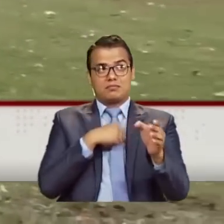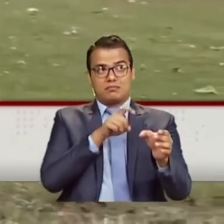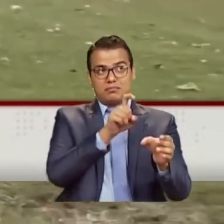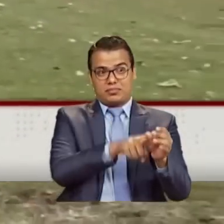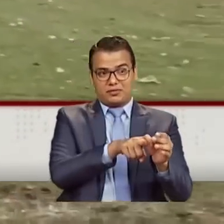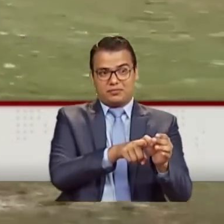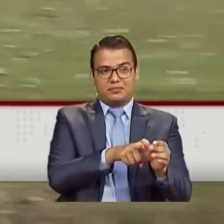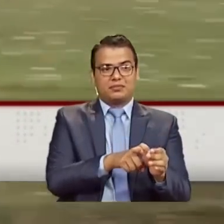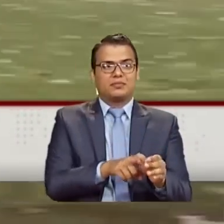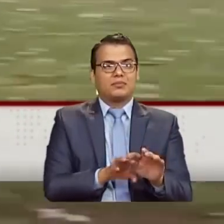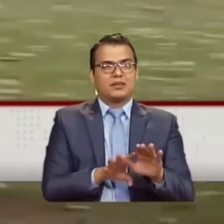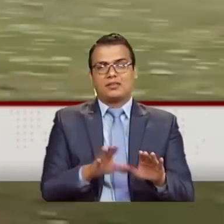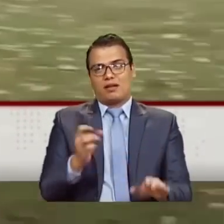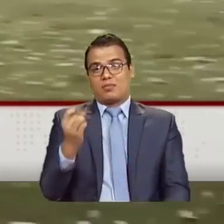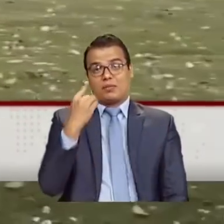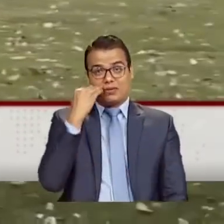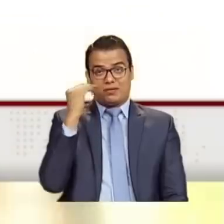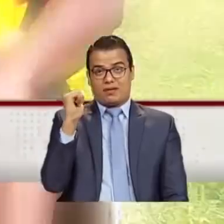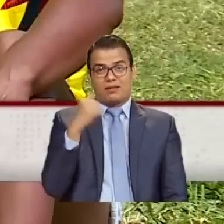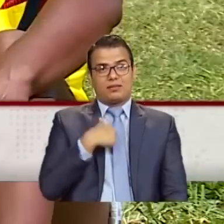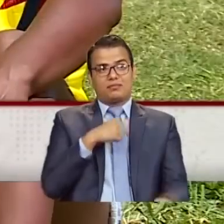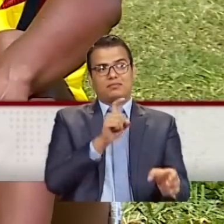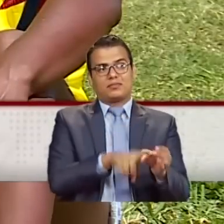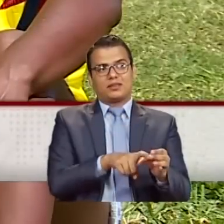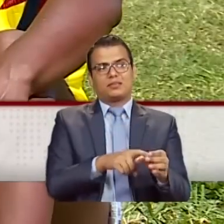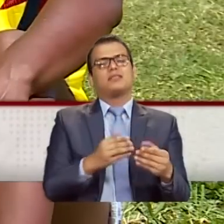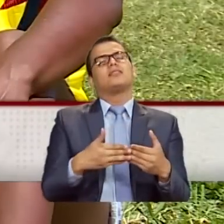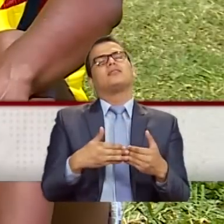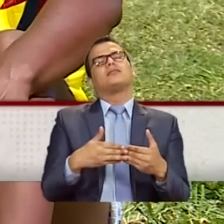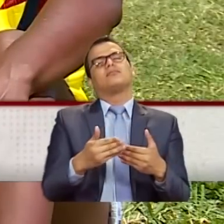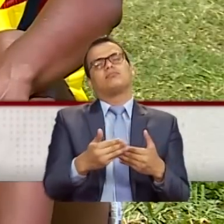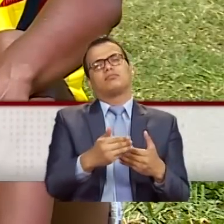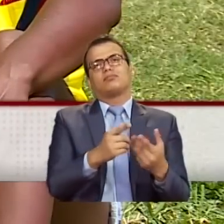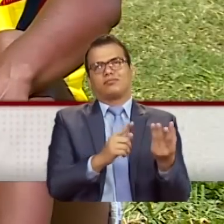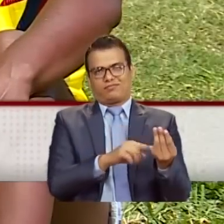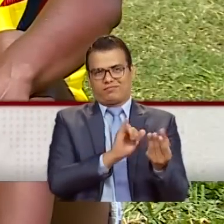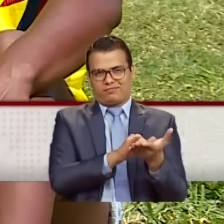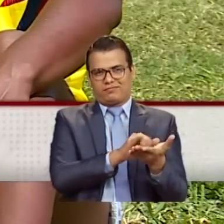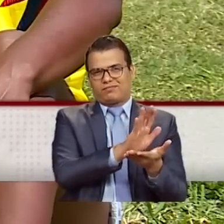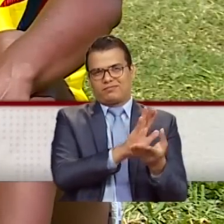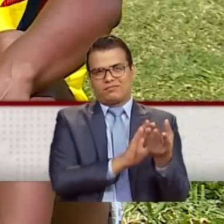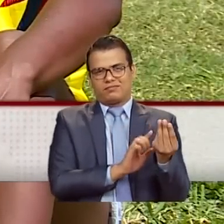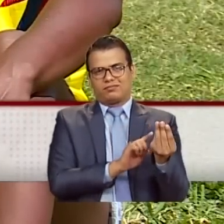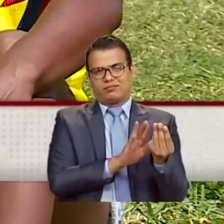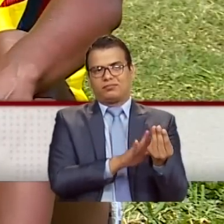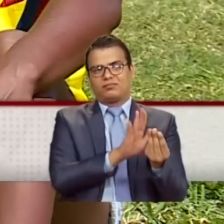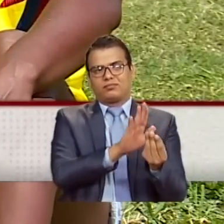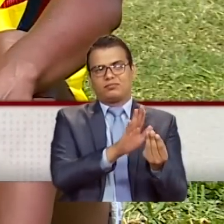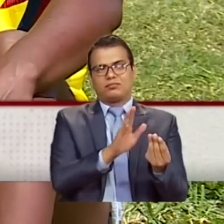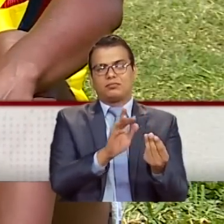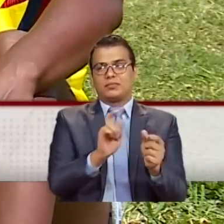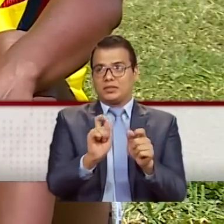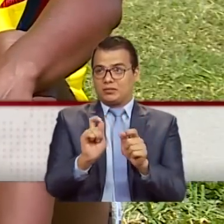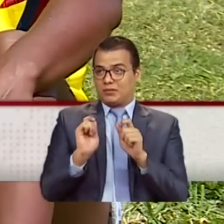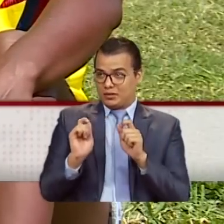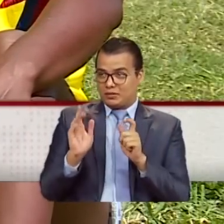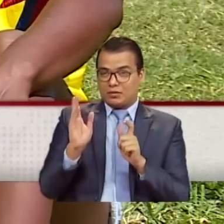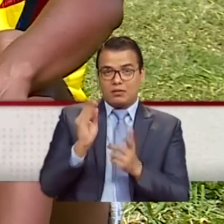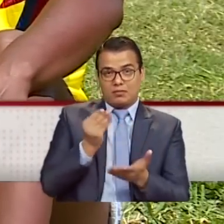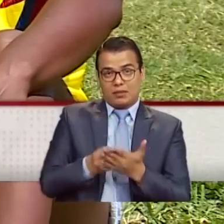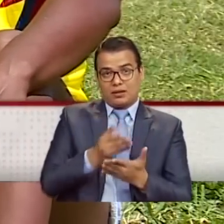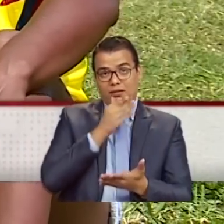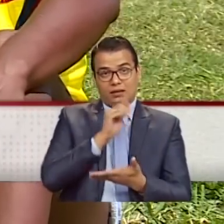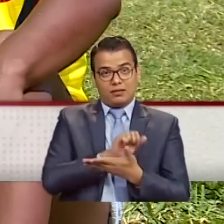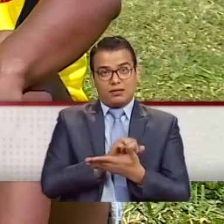inscribirme. Fui la primera niña que me inscribí. A los días en la escuela Carlos Sarmiento Lora me becaron por mis capacidades